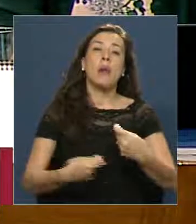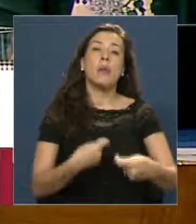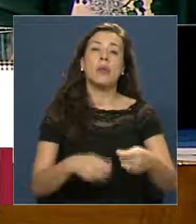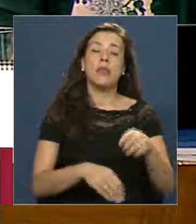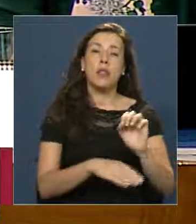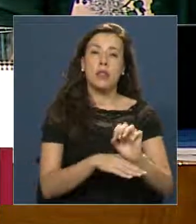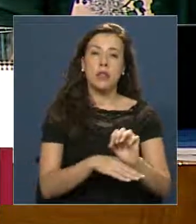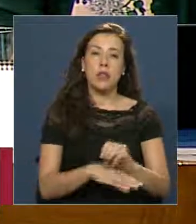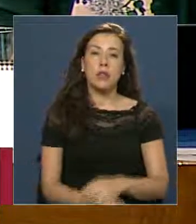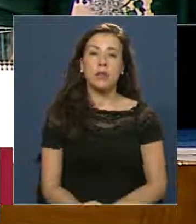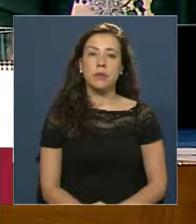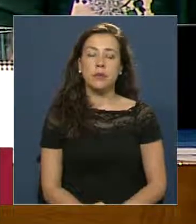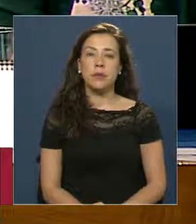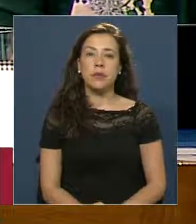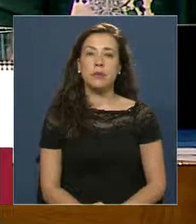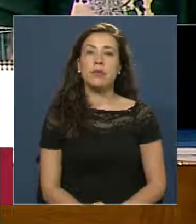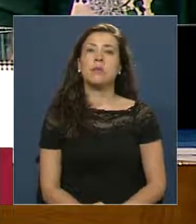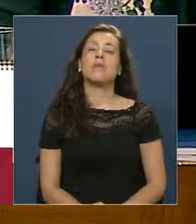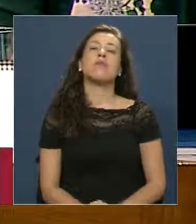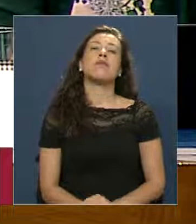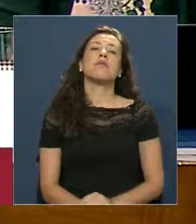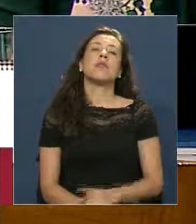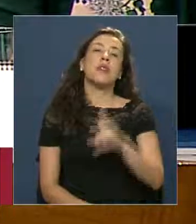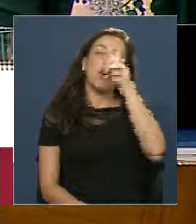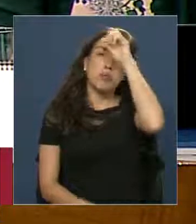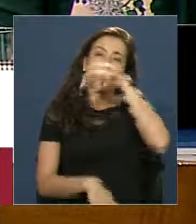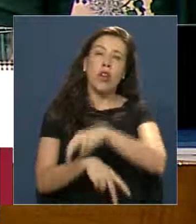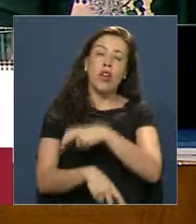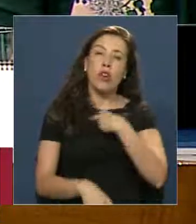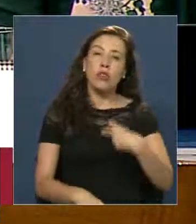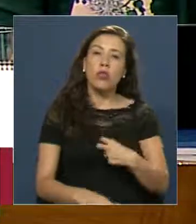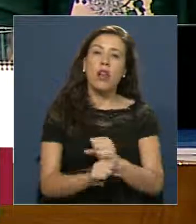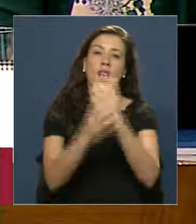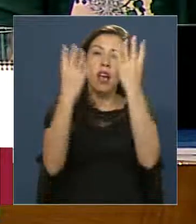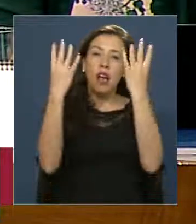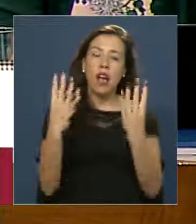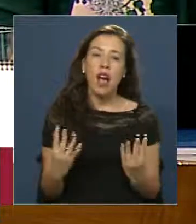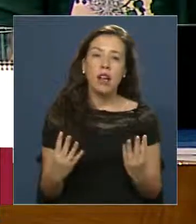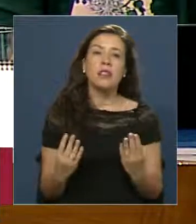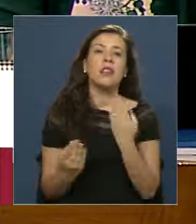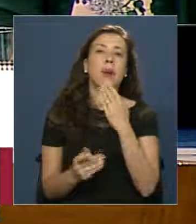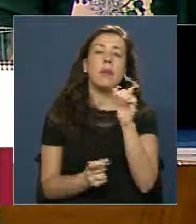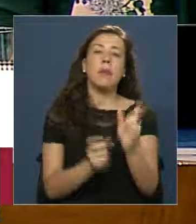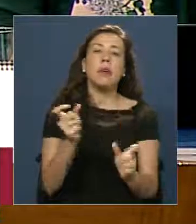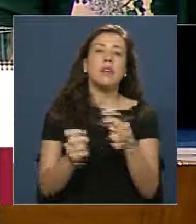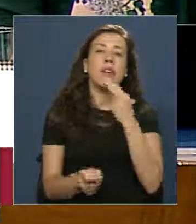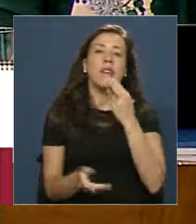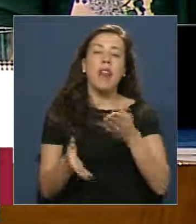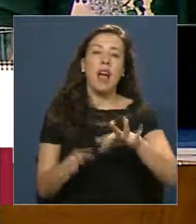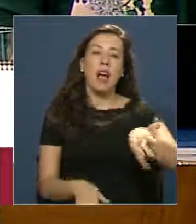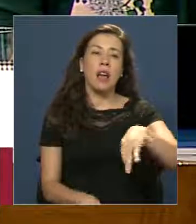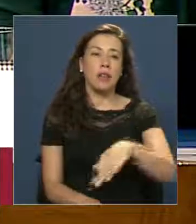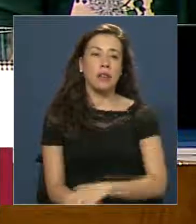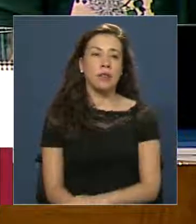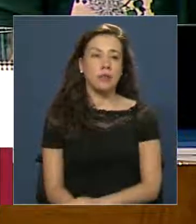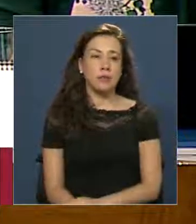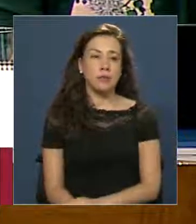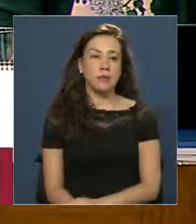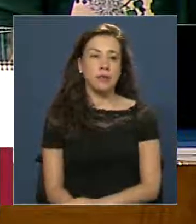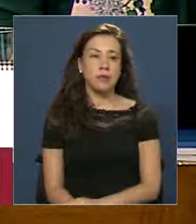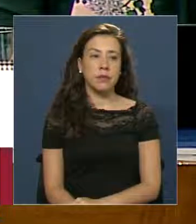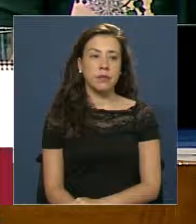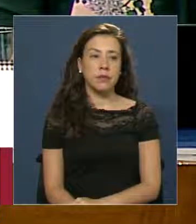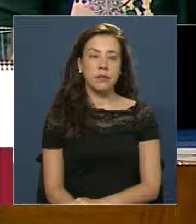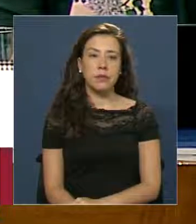Estado, establecimientos de salud públicos, cárceles y albergues y a personas en situación de calle. En situación. En